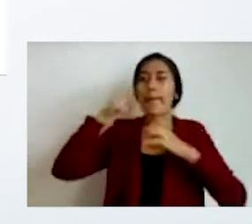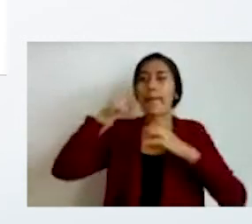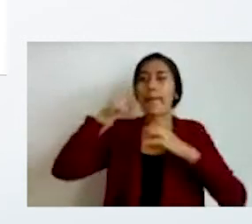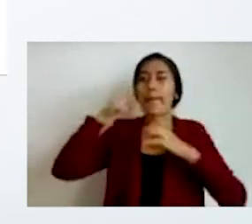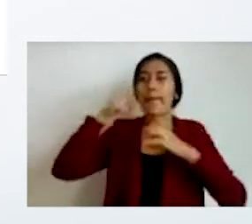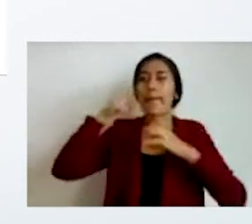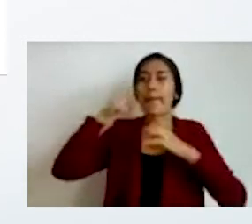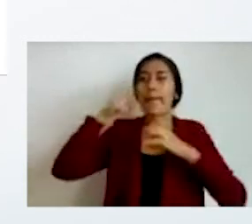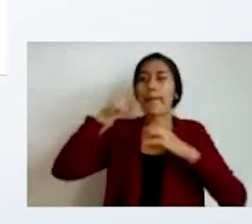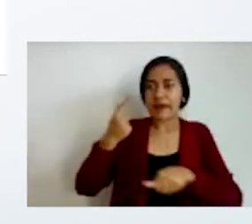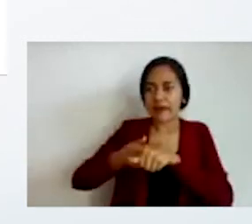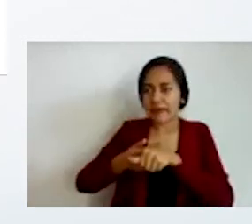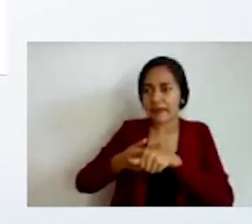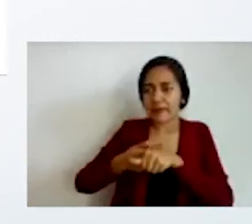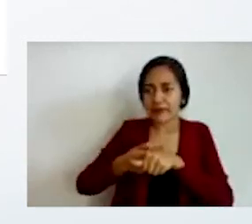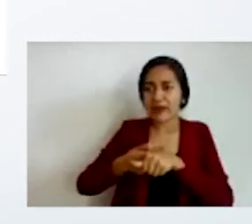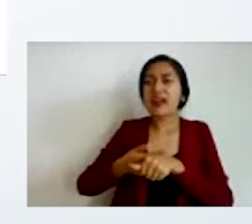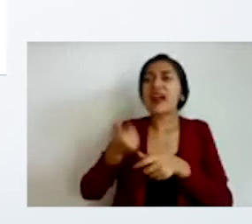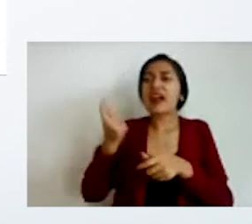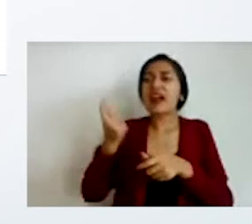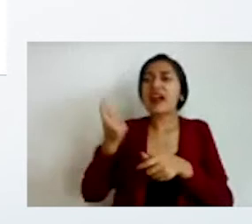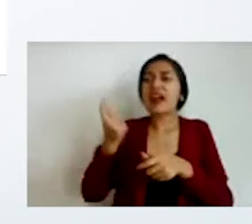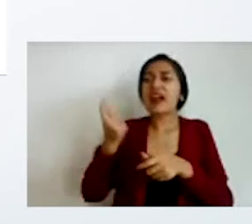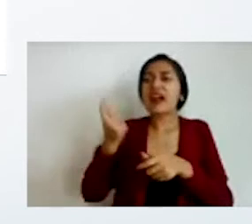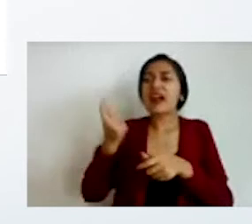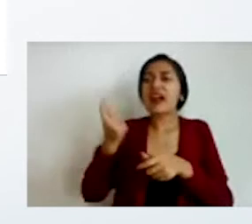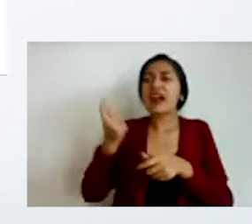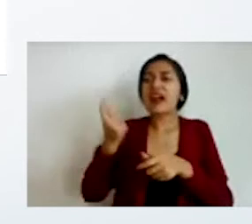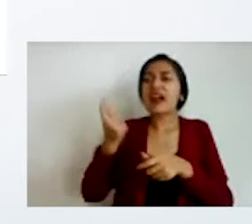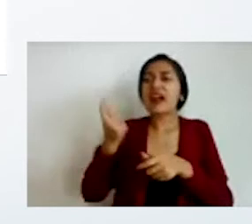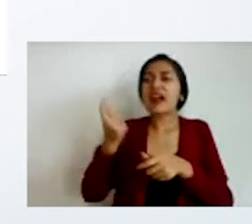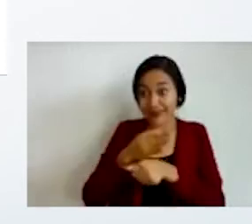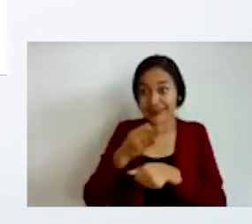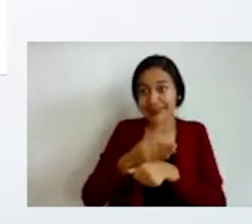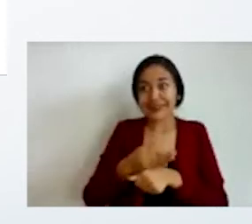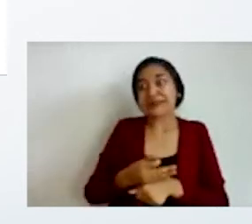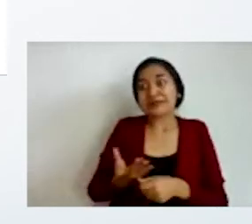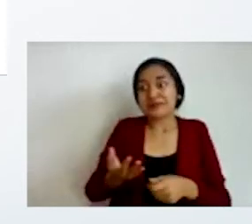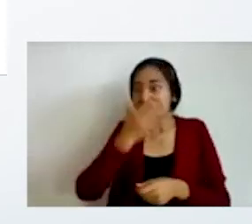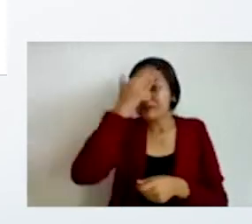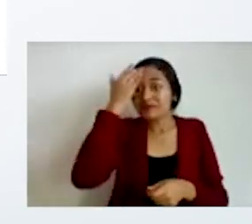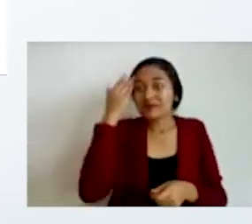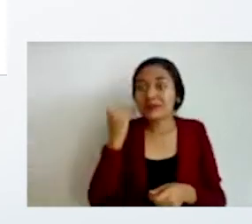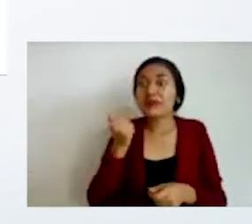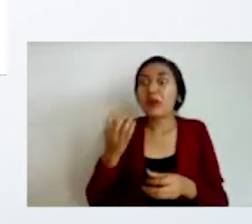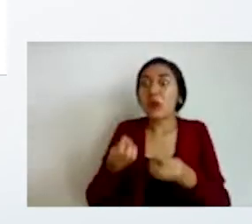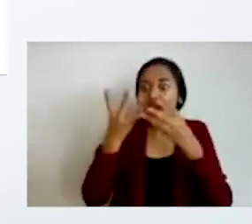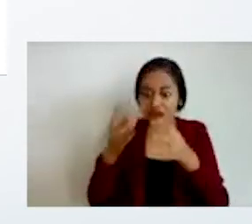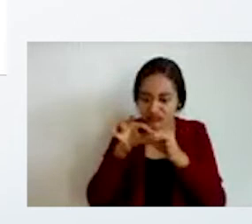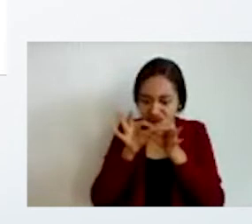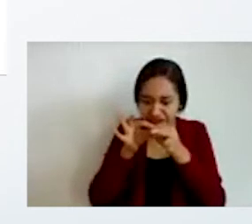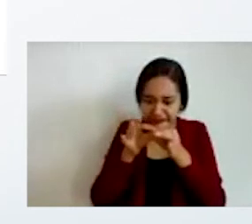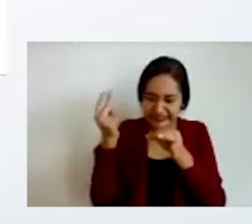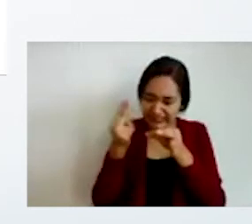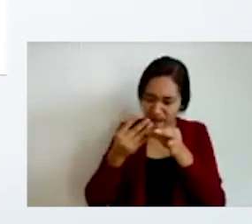tifoidea. Pero en este caso, pues nada más teníamos el concepto, pero no la medición. Es decir, cuántas partículas virales tienen